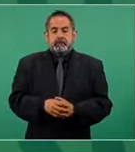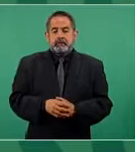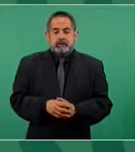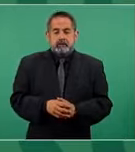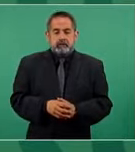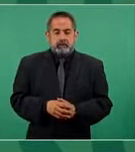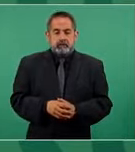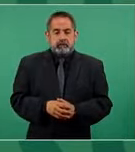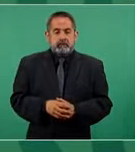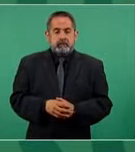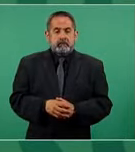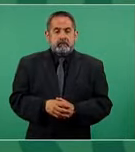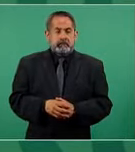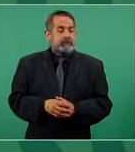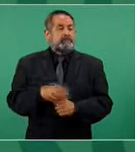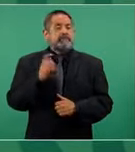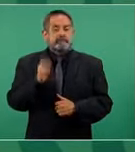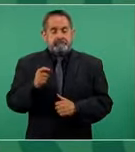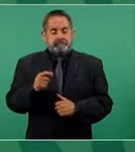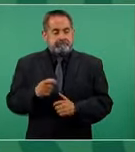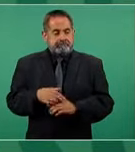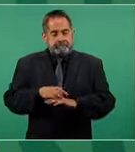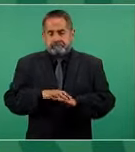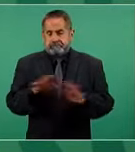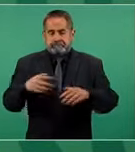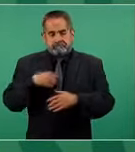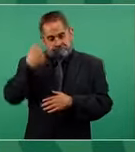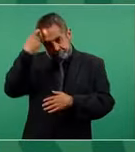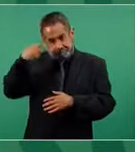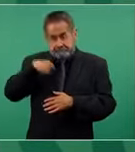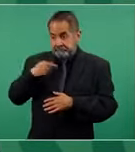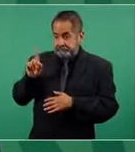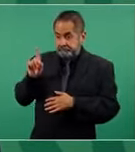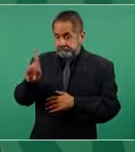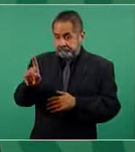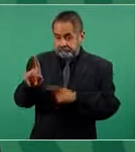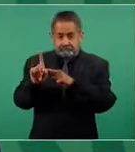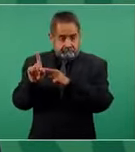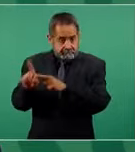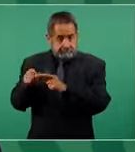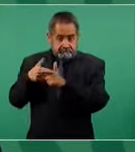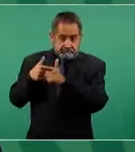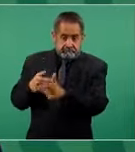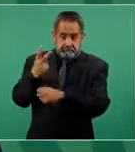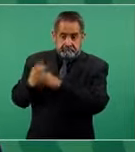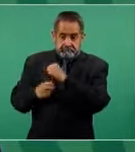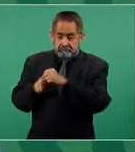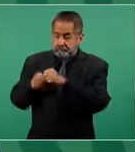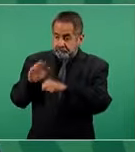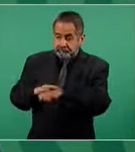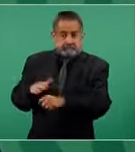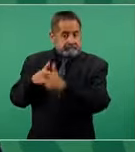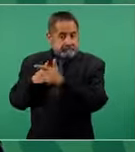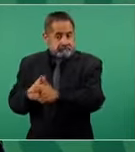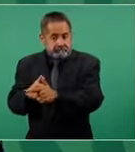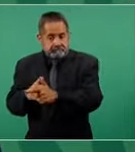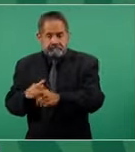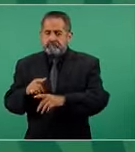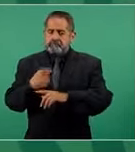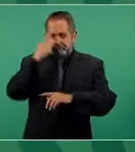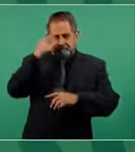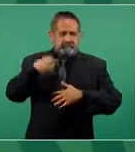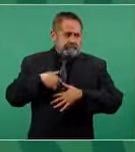una garantía para acabar con la corrupción el que haya